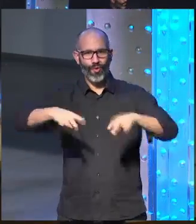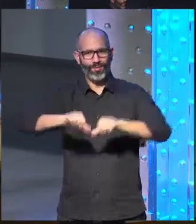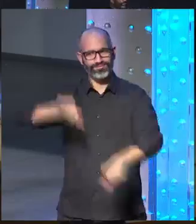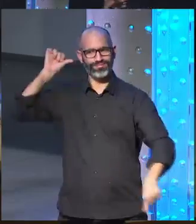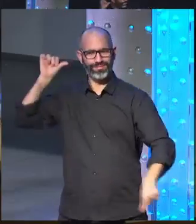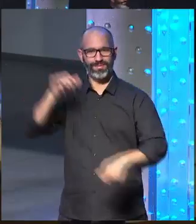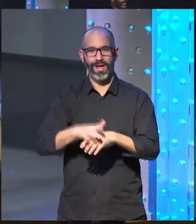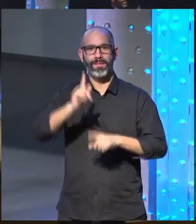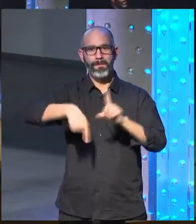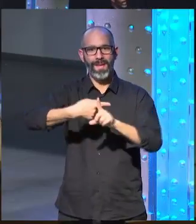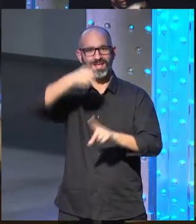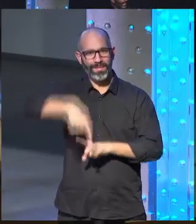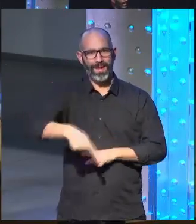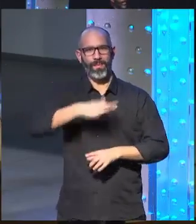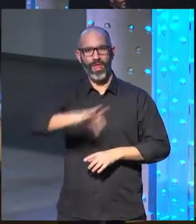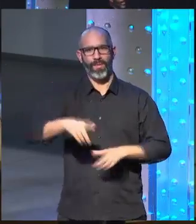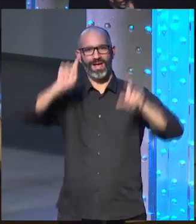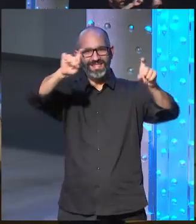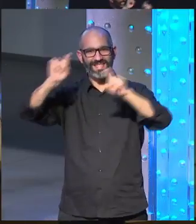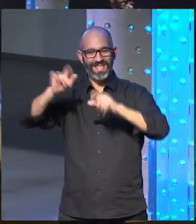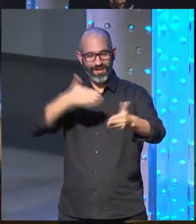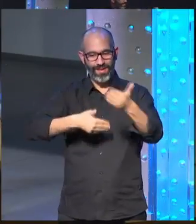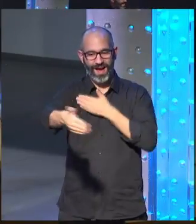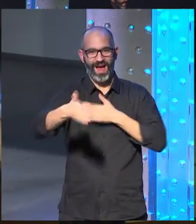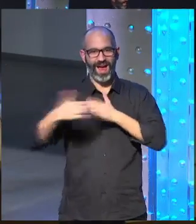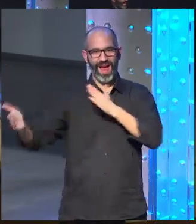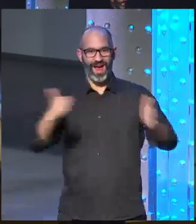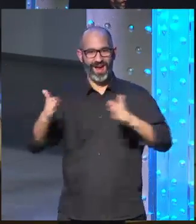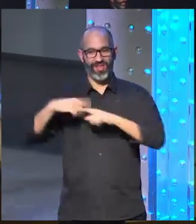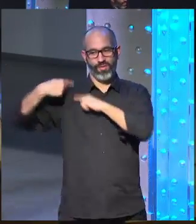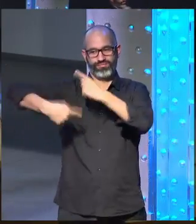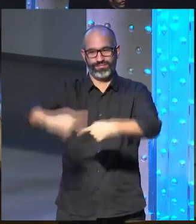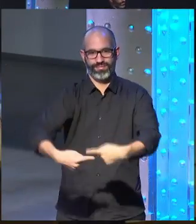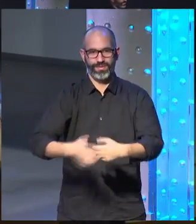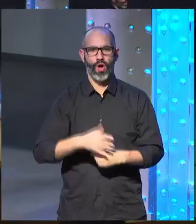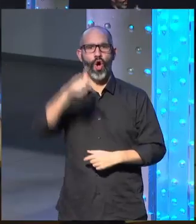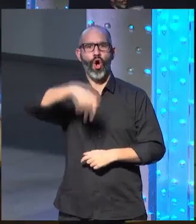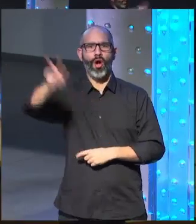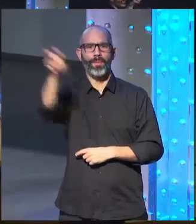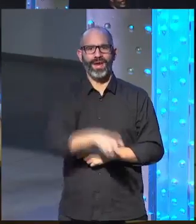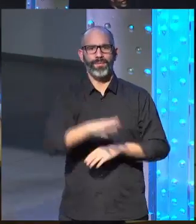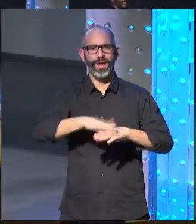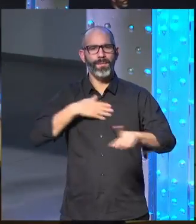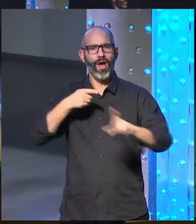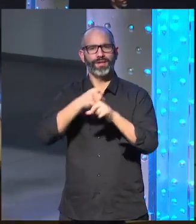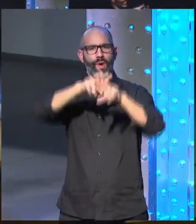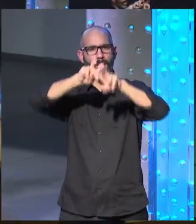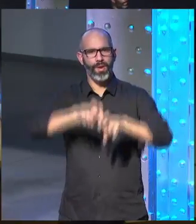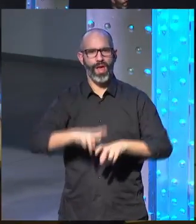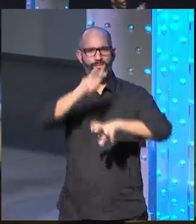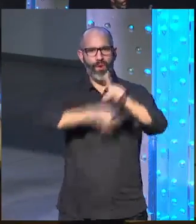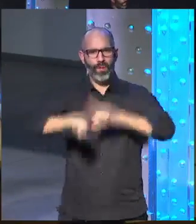pero para que podamos también enseñar a la generación que viene por detrás de nosotros. Hoy venimos aquí a explorar, como decía, un